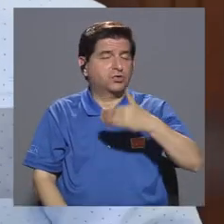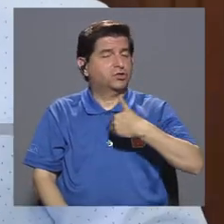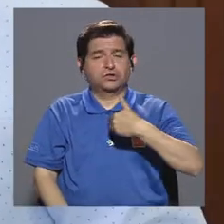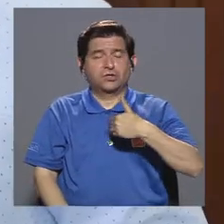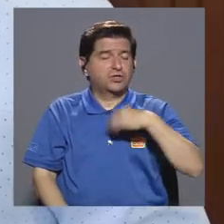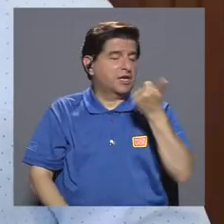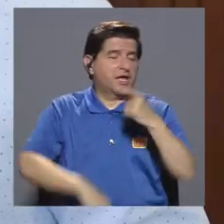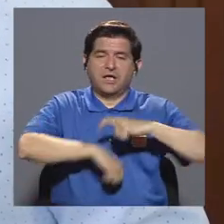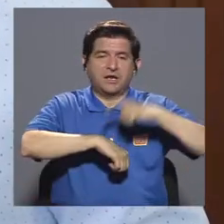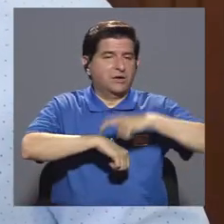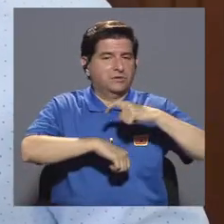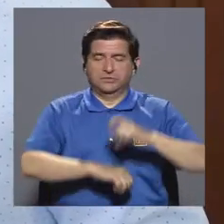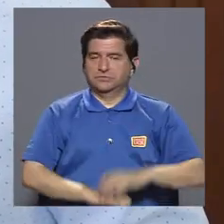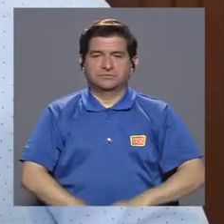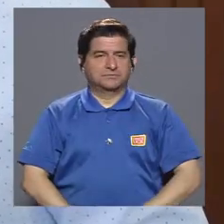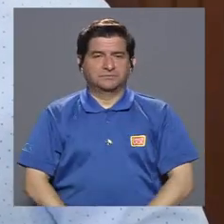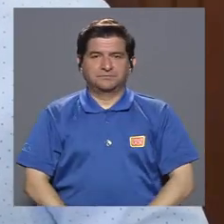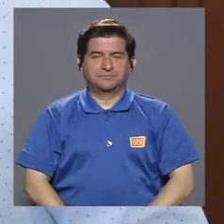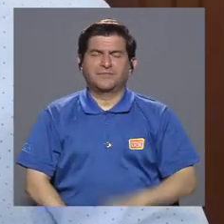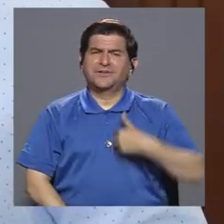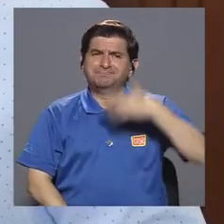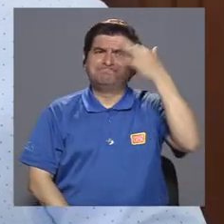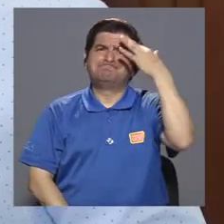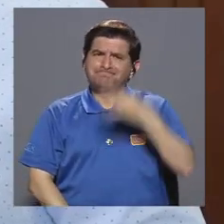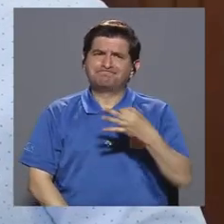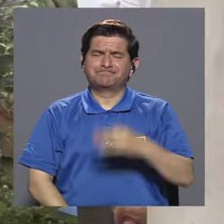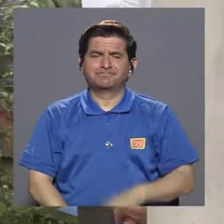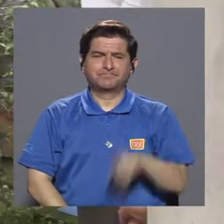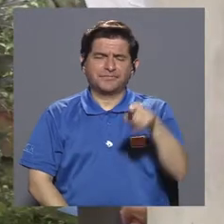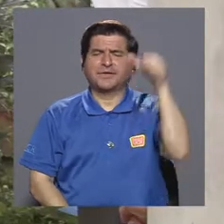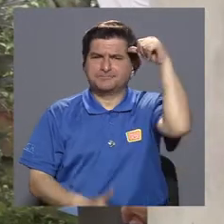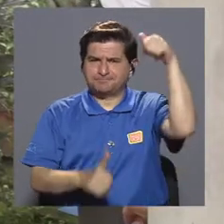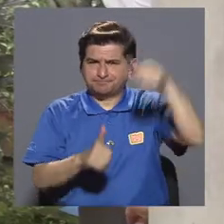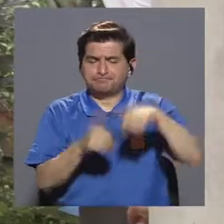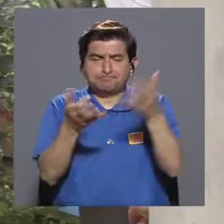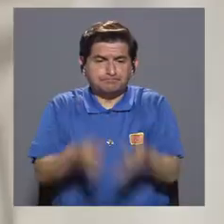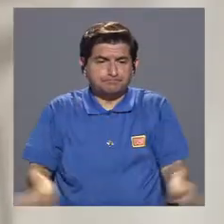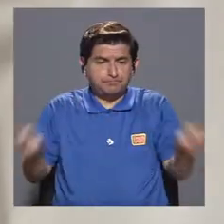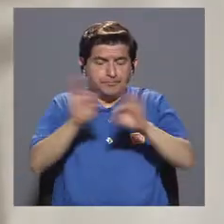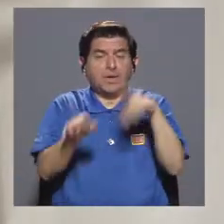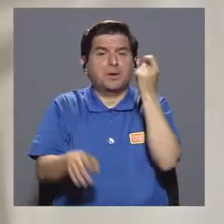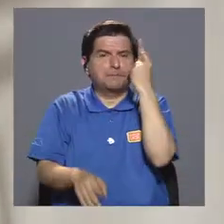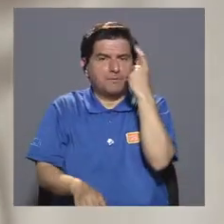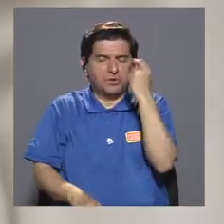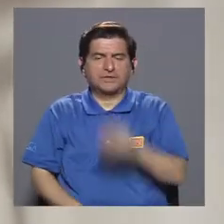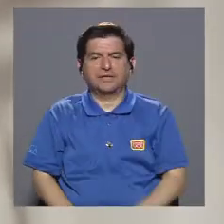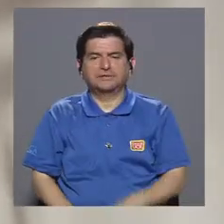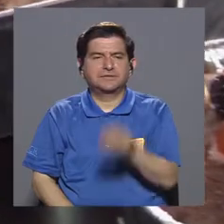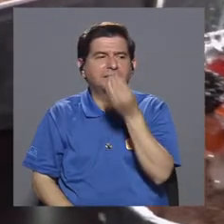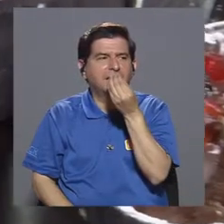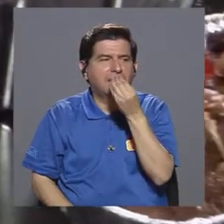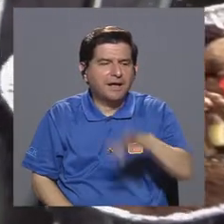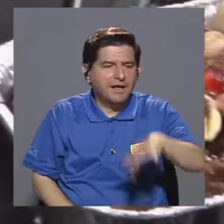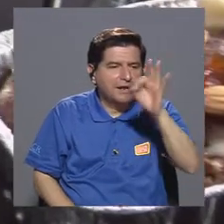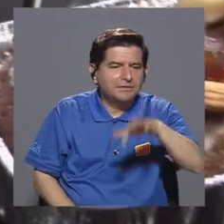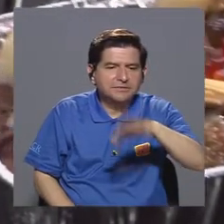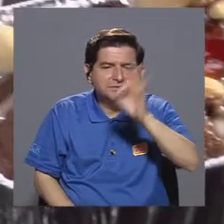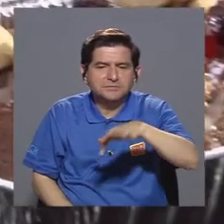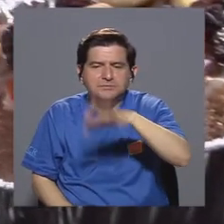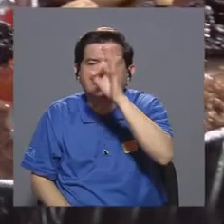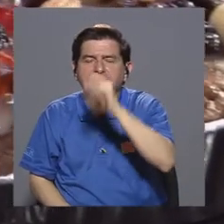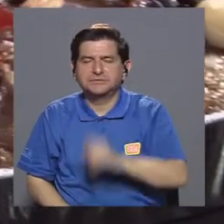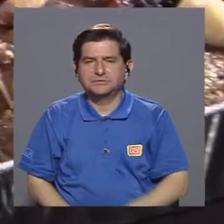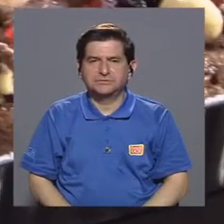encontrar en otros momentos. Y creo que teniendo eso en consideración, es importante entender también que muchos de los alimentos que